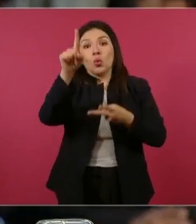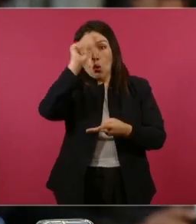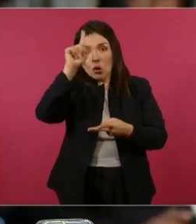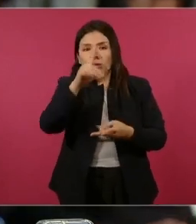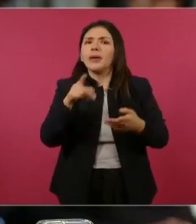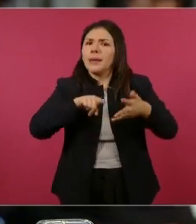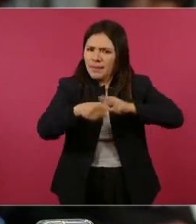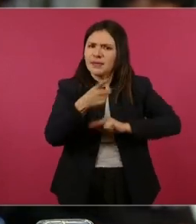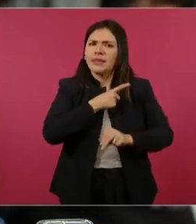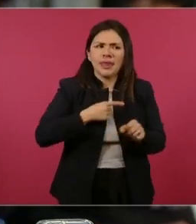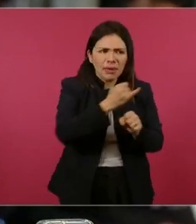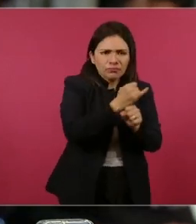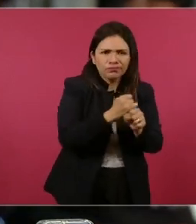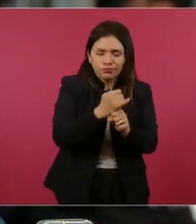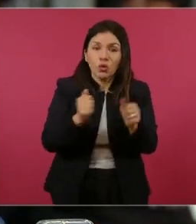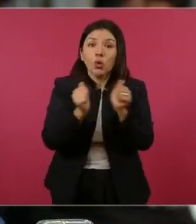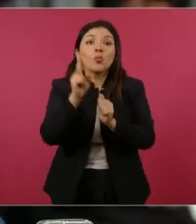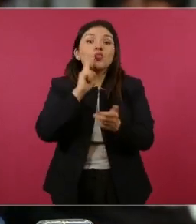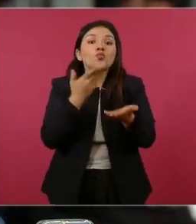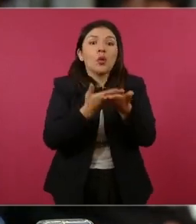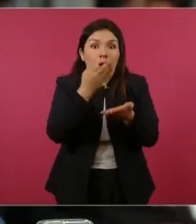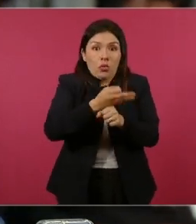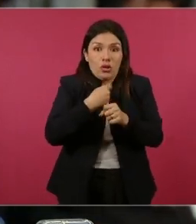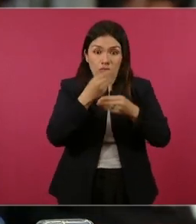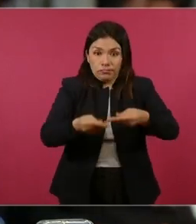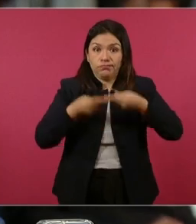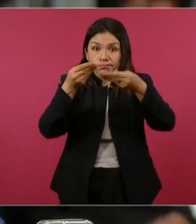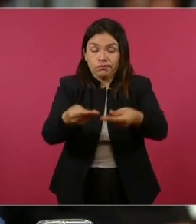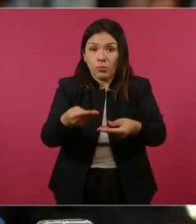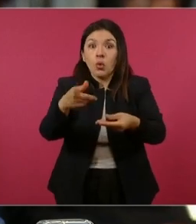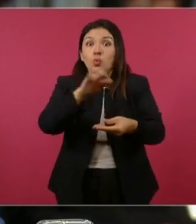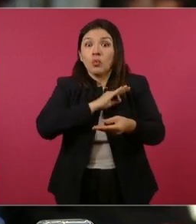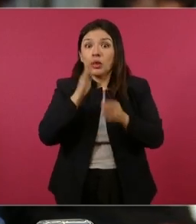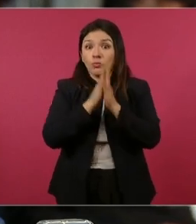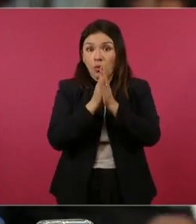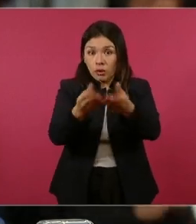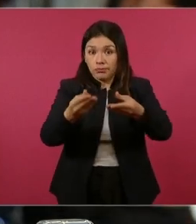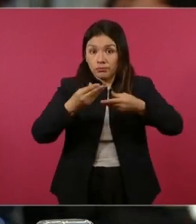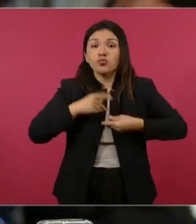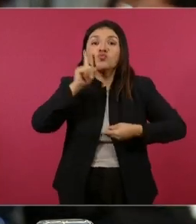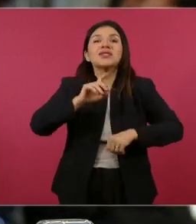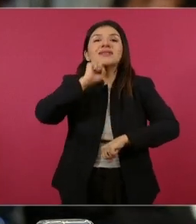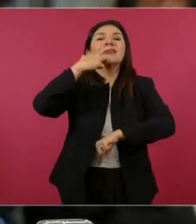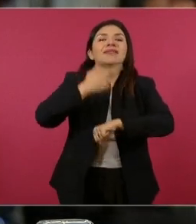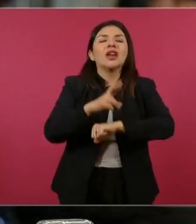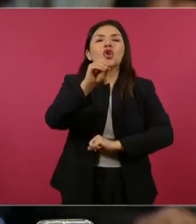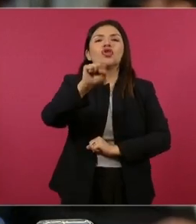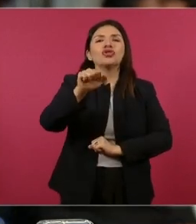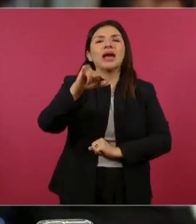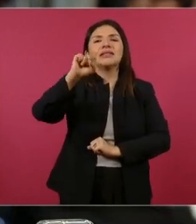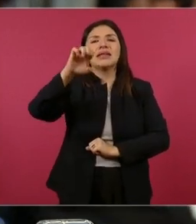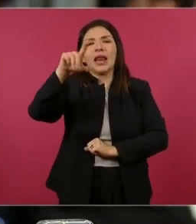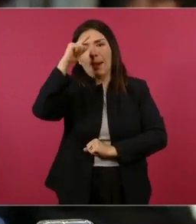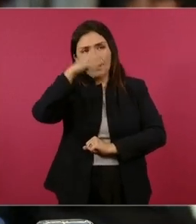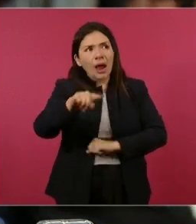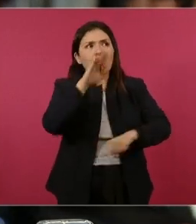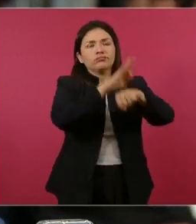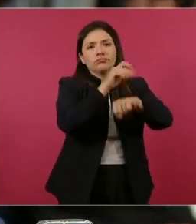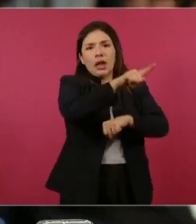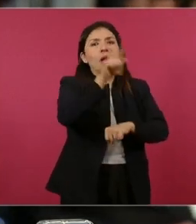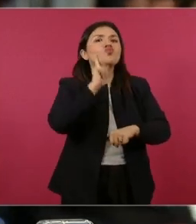una investigación con las pruebas que le voy a entregar ahorita en este momento, y si puede recibir la secretaria Rosa Isela a la diputada para que le